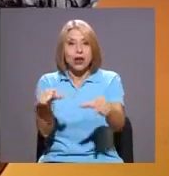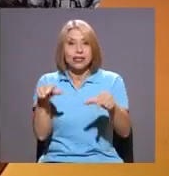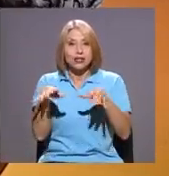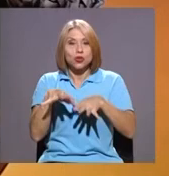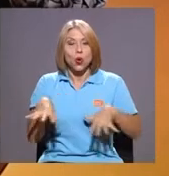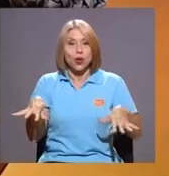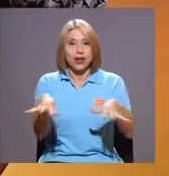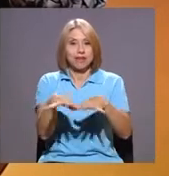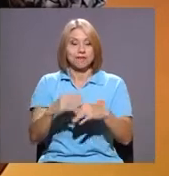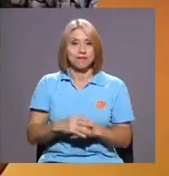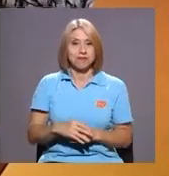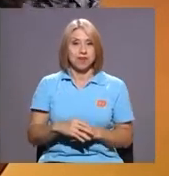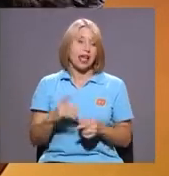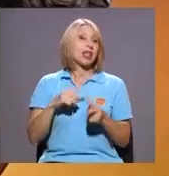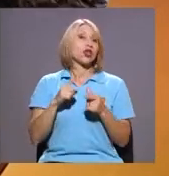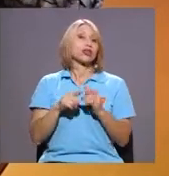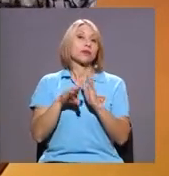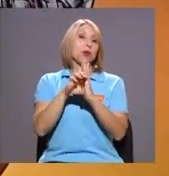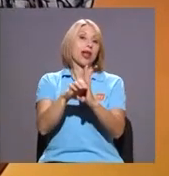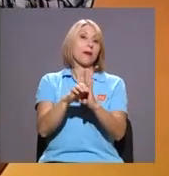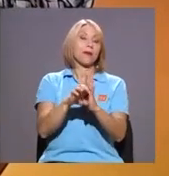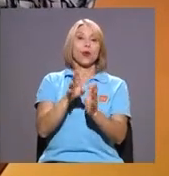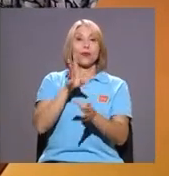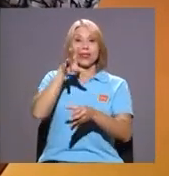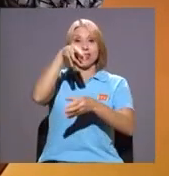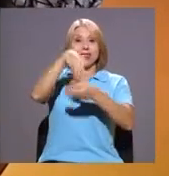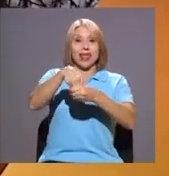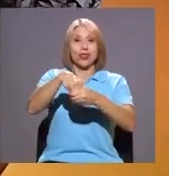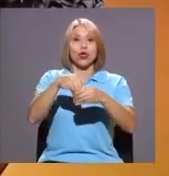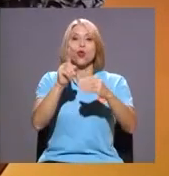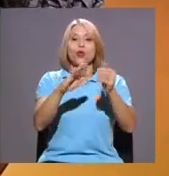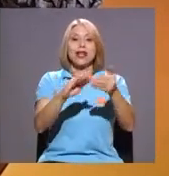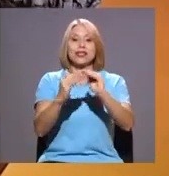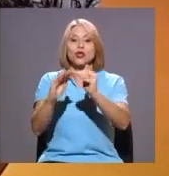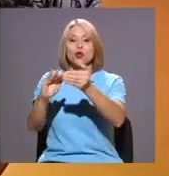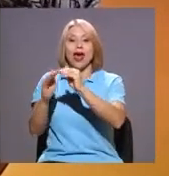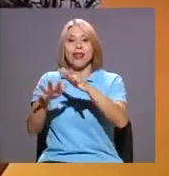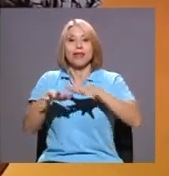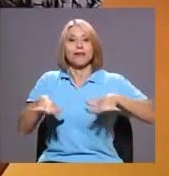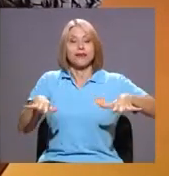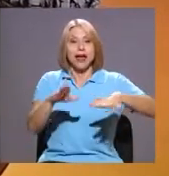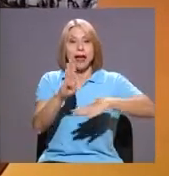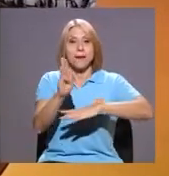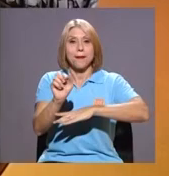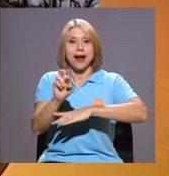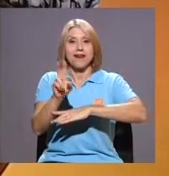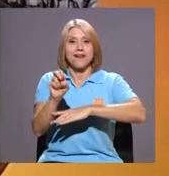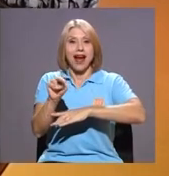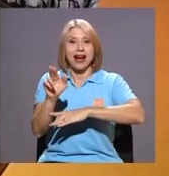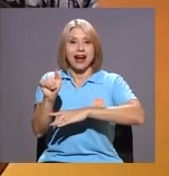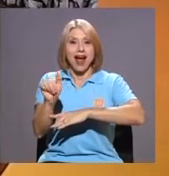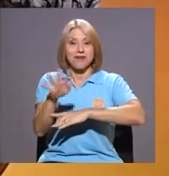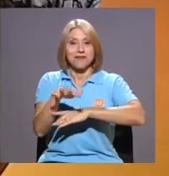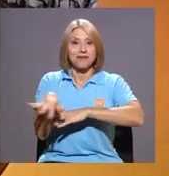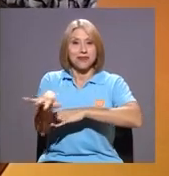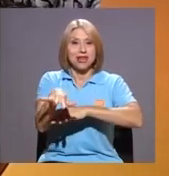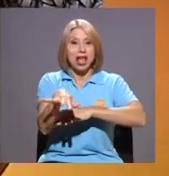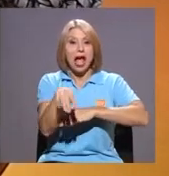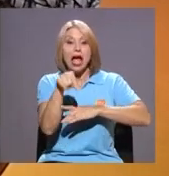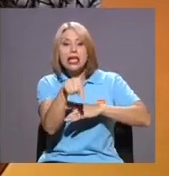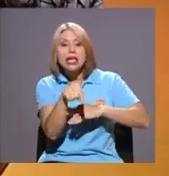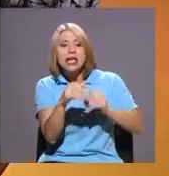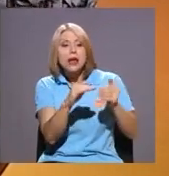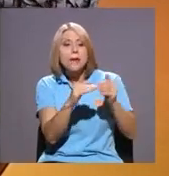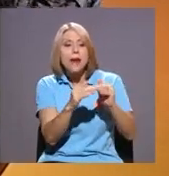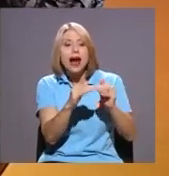Entonces, dentro de una ciudad, por ejemplo, una zona como Barranca, las áreas o los barrios donde había más